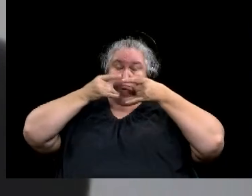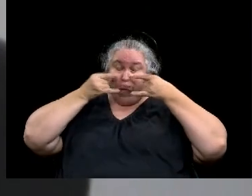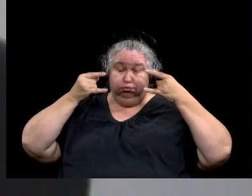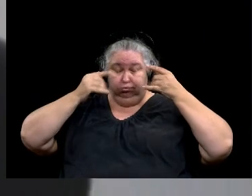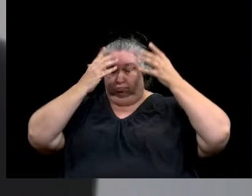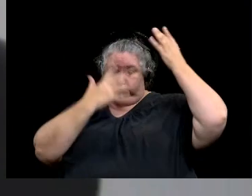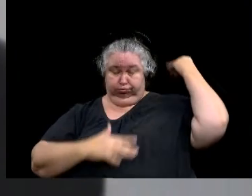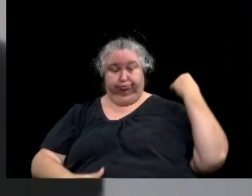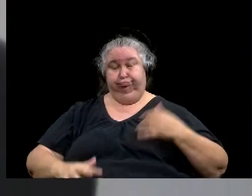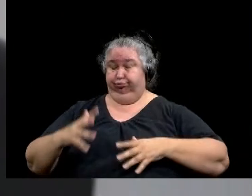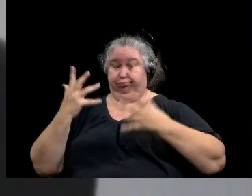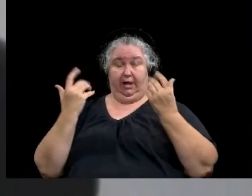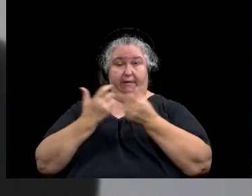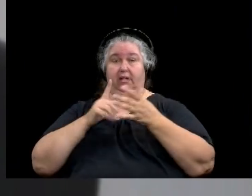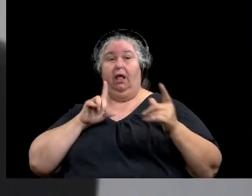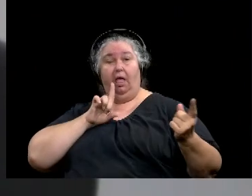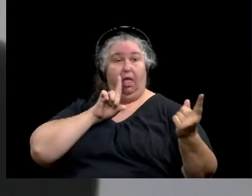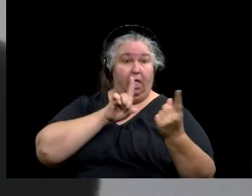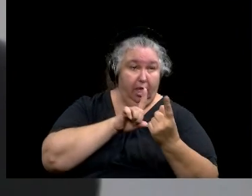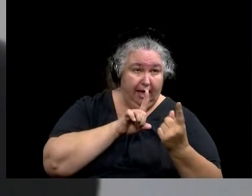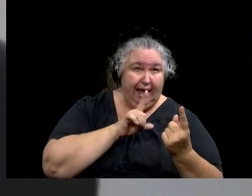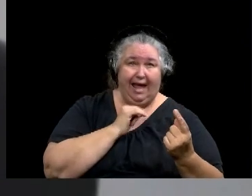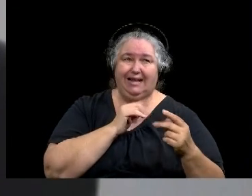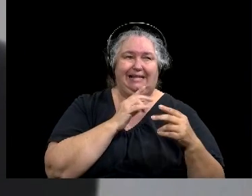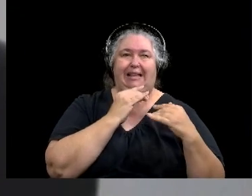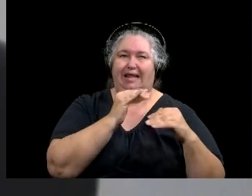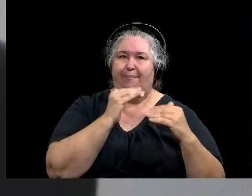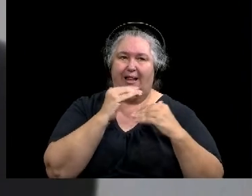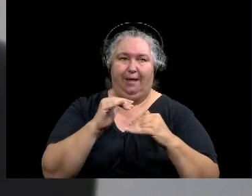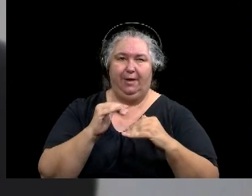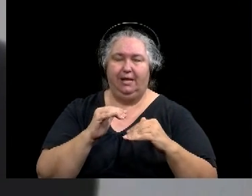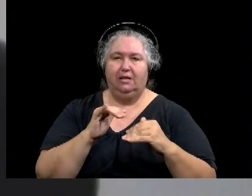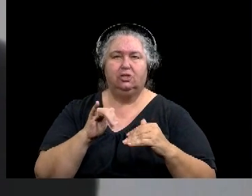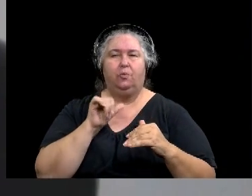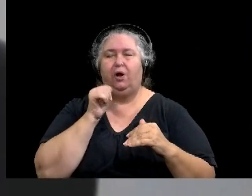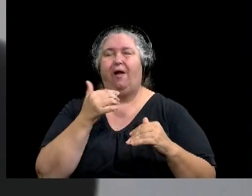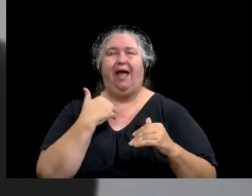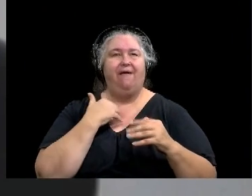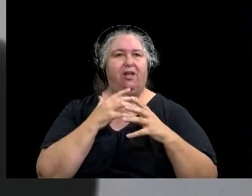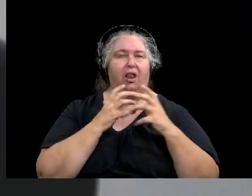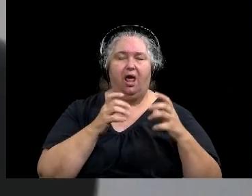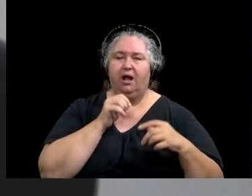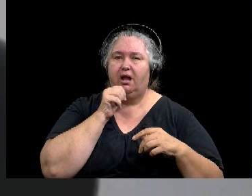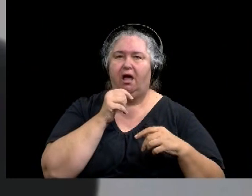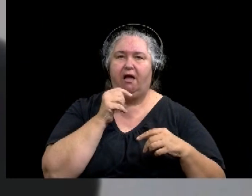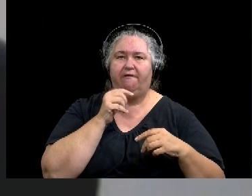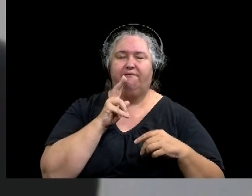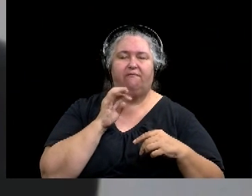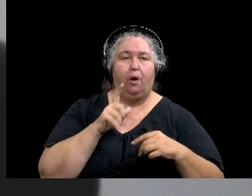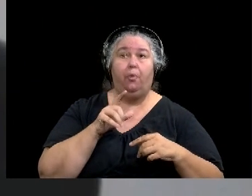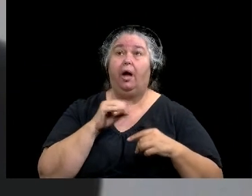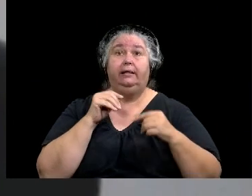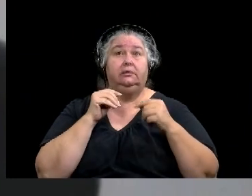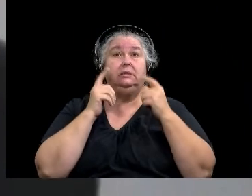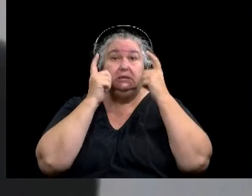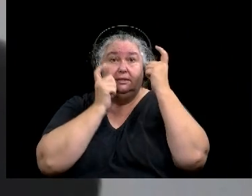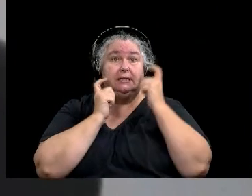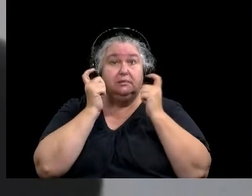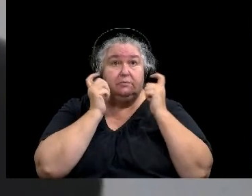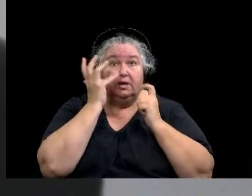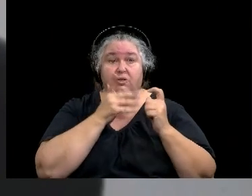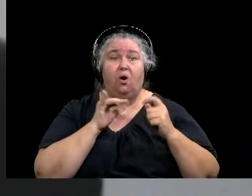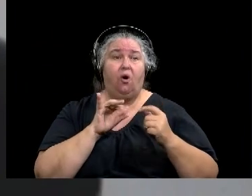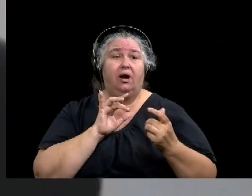estamos exponiendo nuestros pp es esta es la comunicación no podemos comunicarnos